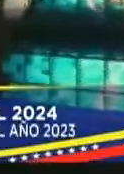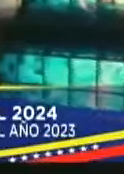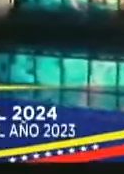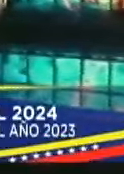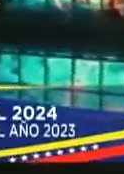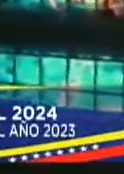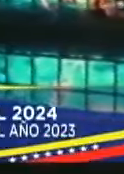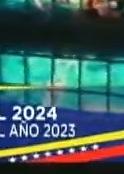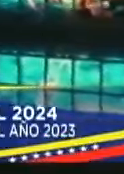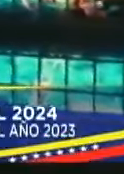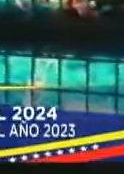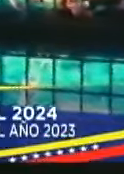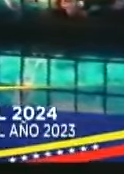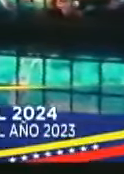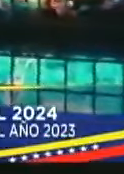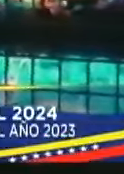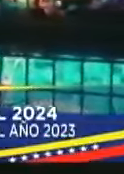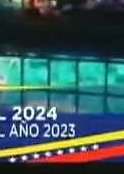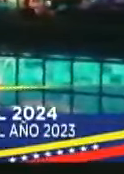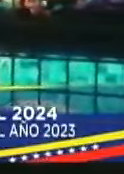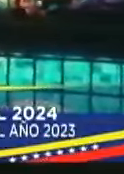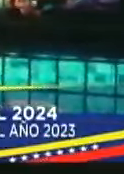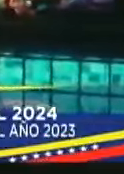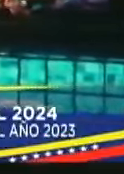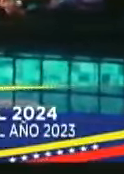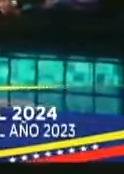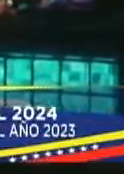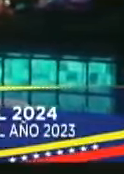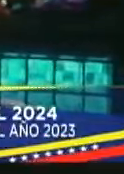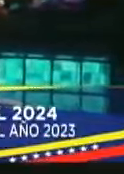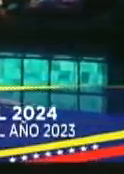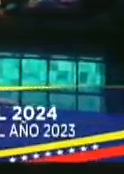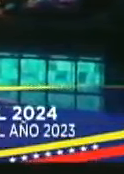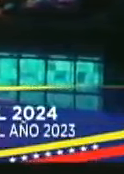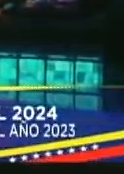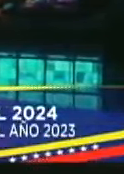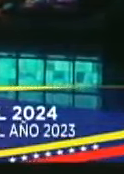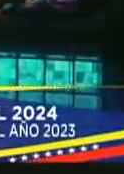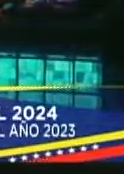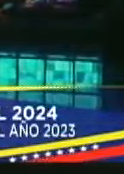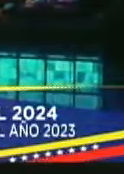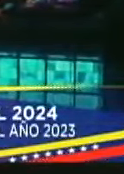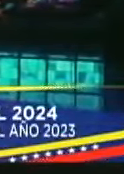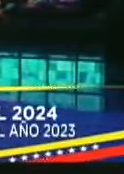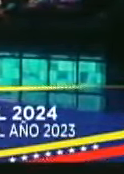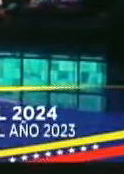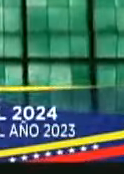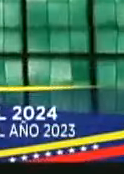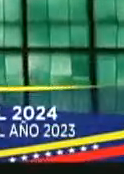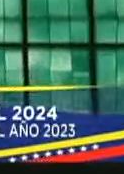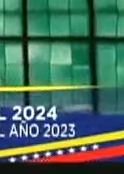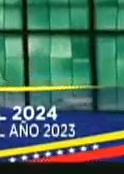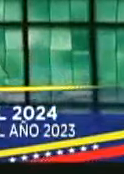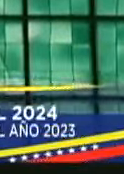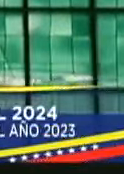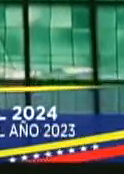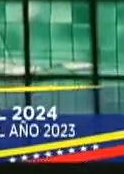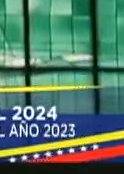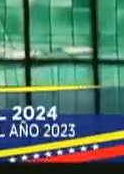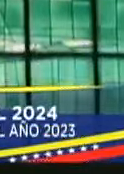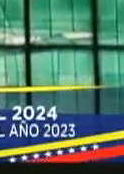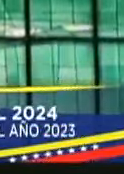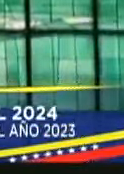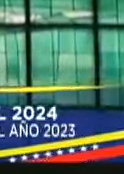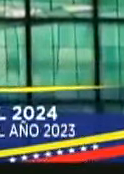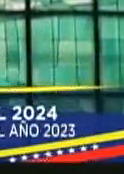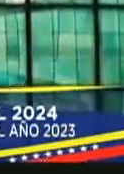tomar la decisión para establecer el cronograma electoral del 2024 con respeto en términos de igualdad.